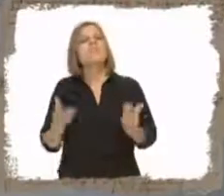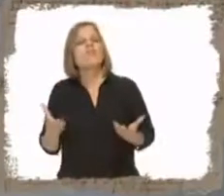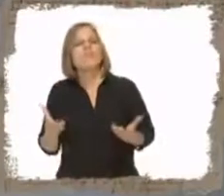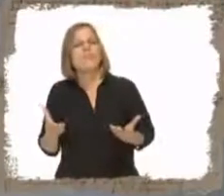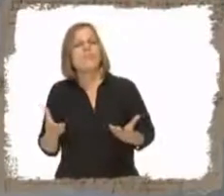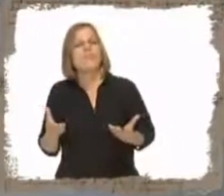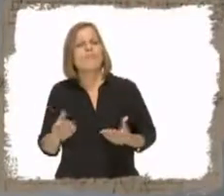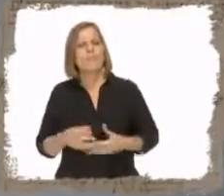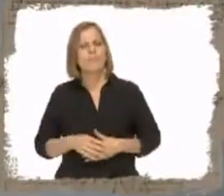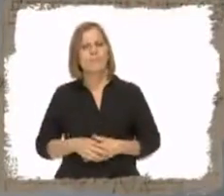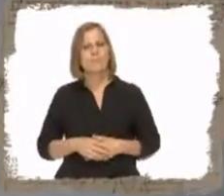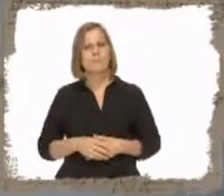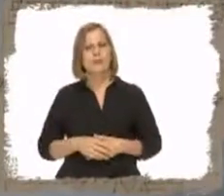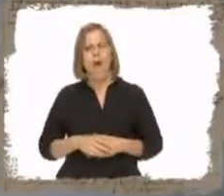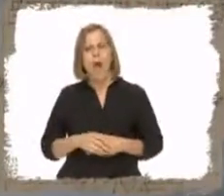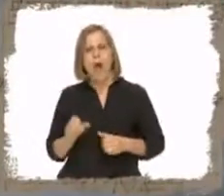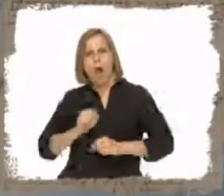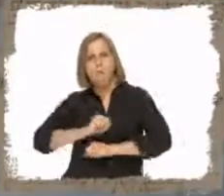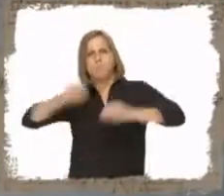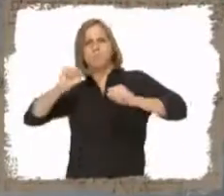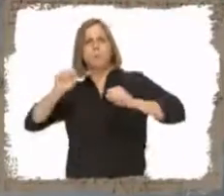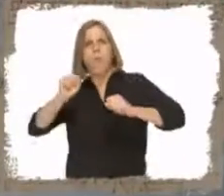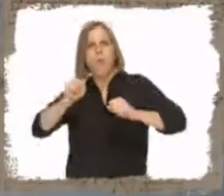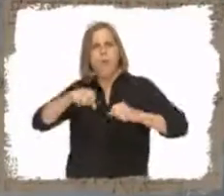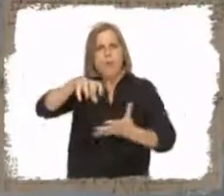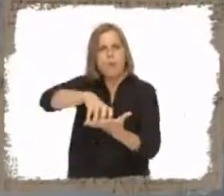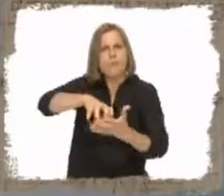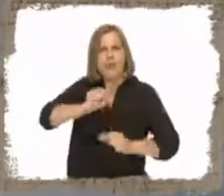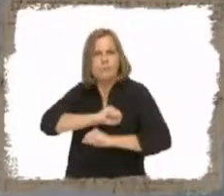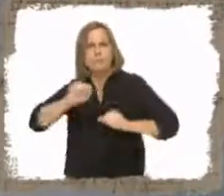¿Qué es esto? ¡Explotó una librería!